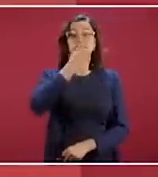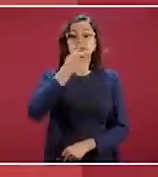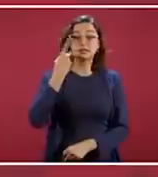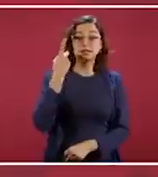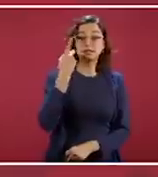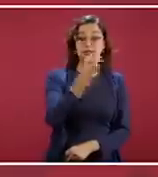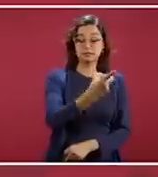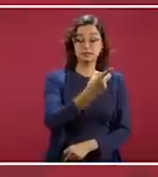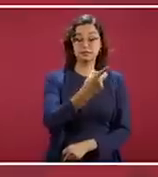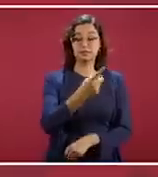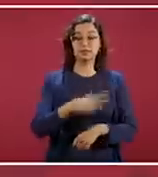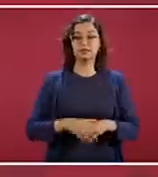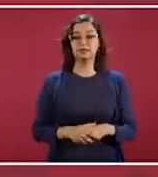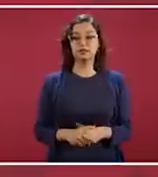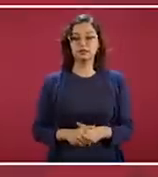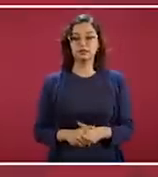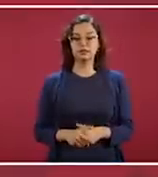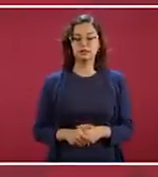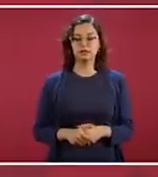de que